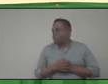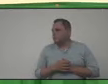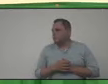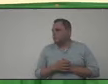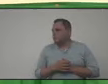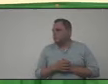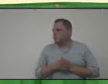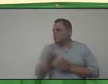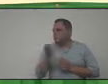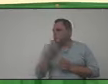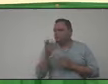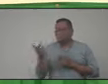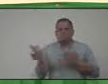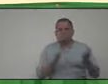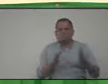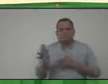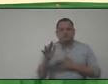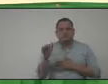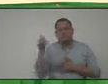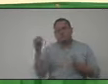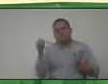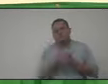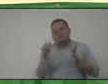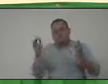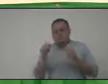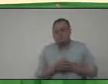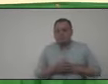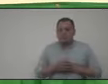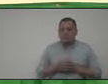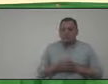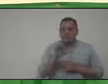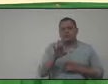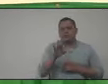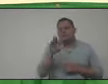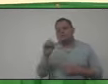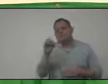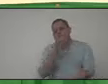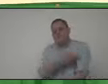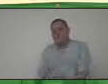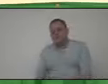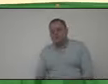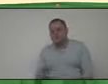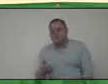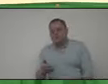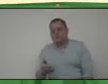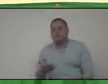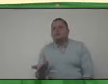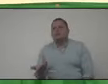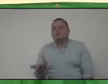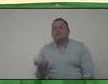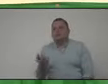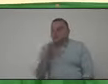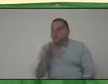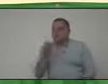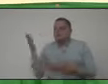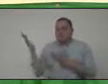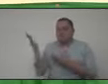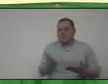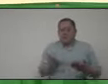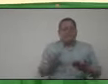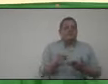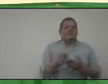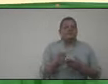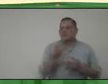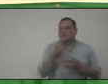puede valer 10 mil pesos, nos puede valer 30 millones de pesos. Y eso es lo que está dando la droguería